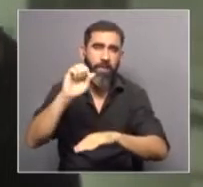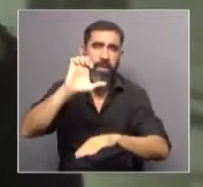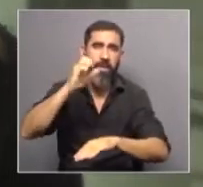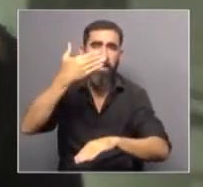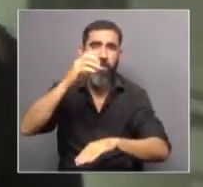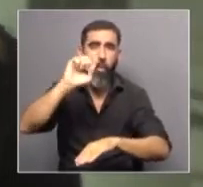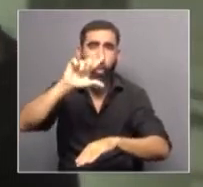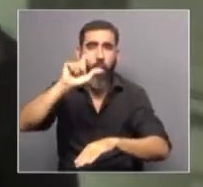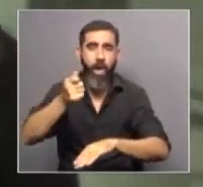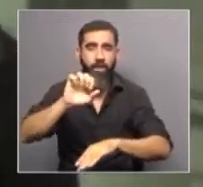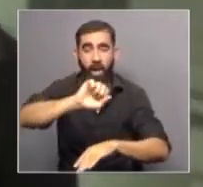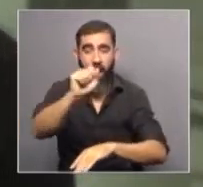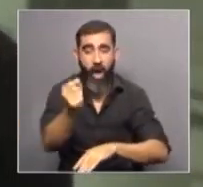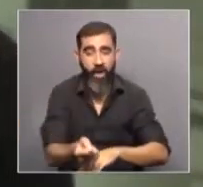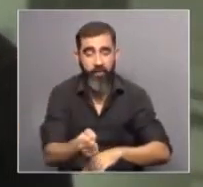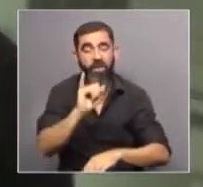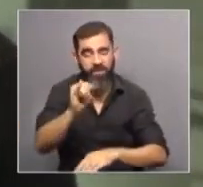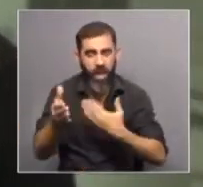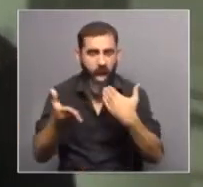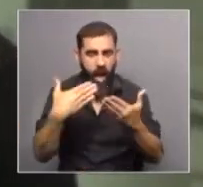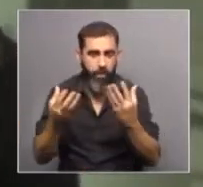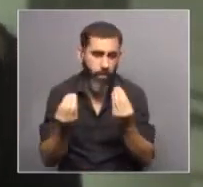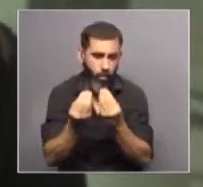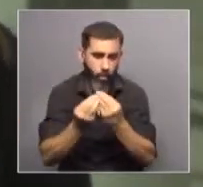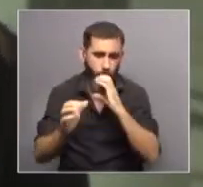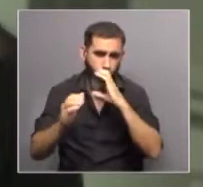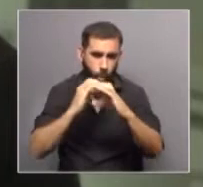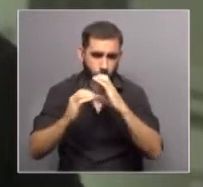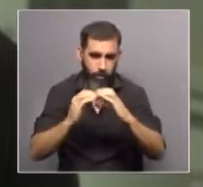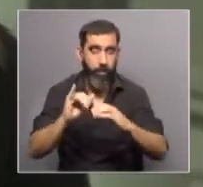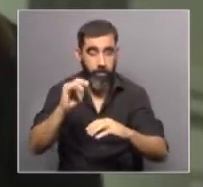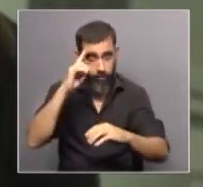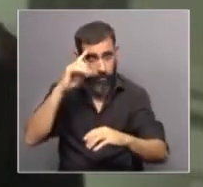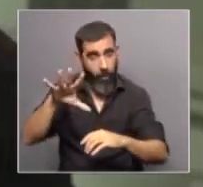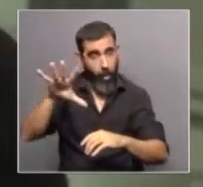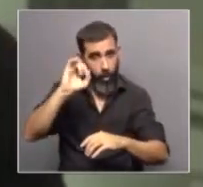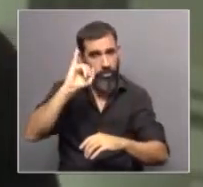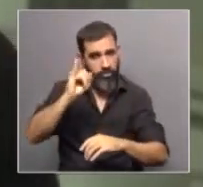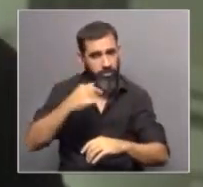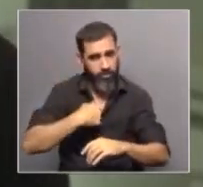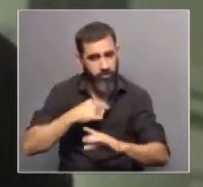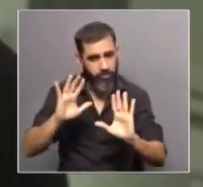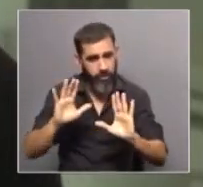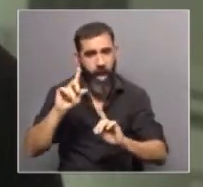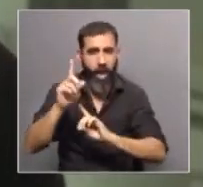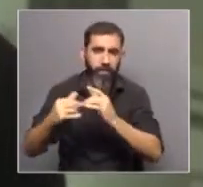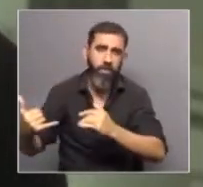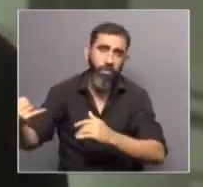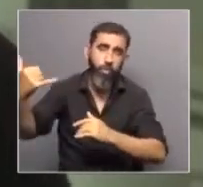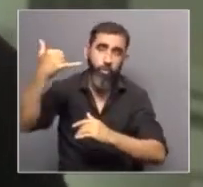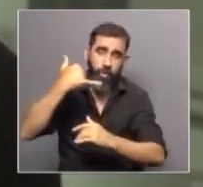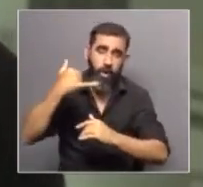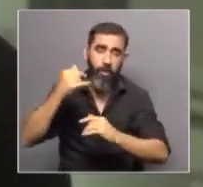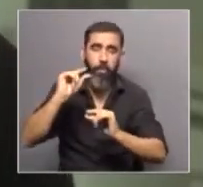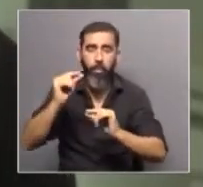África, que fue un tema donde se habló bastante en los medios, y ahí recuerdo, sí, que muchas veces nos llamaban para